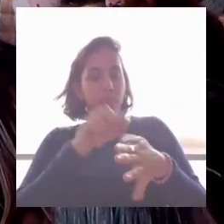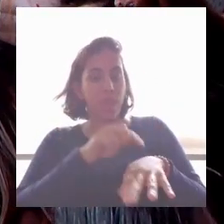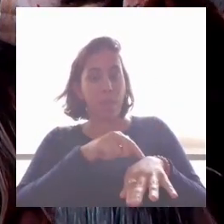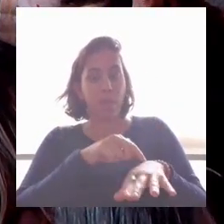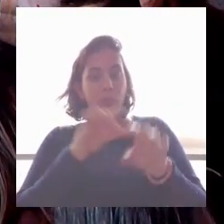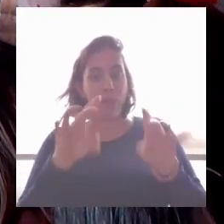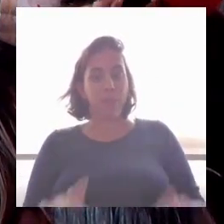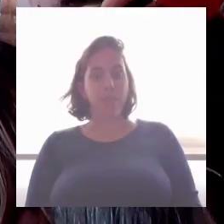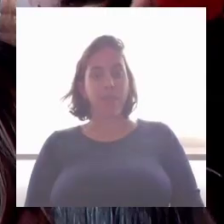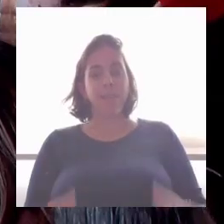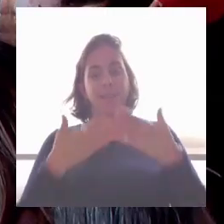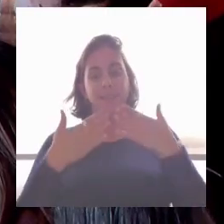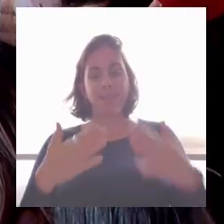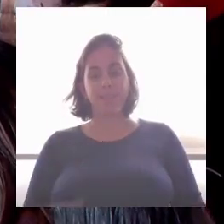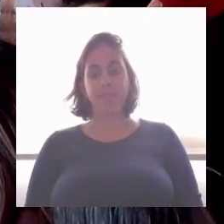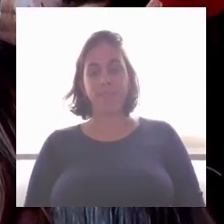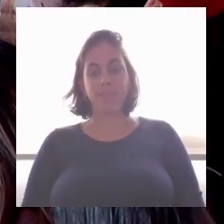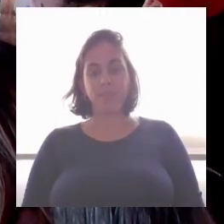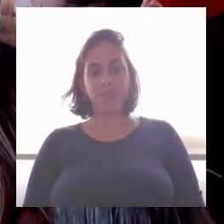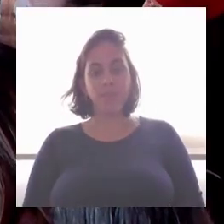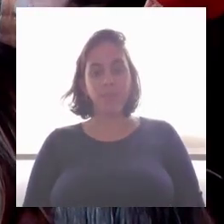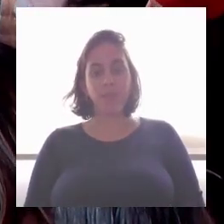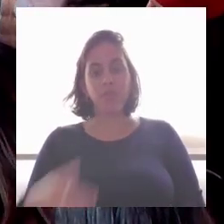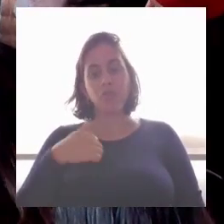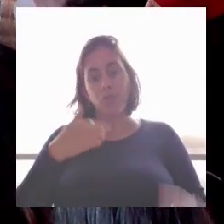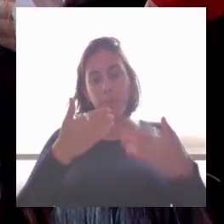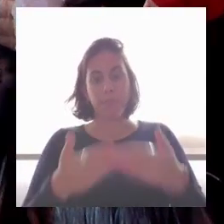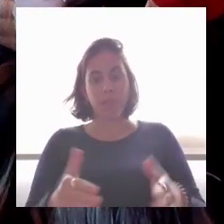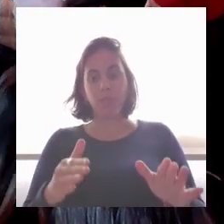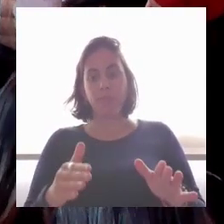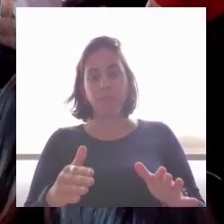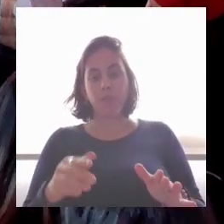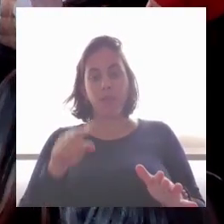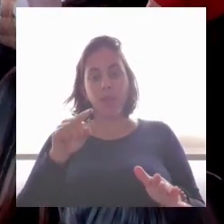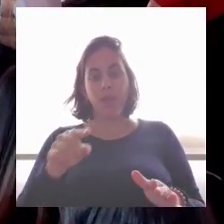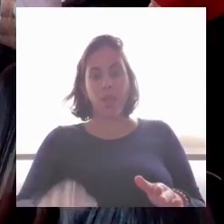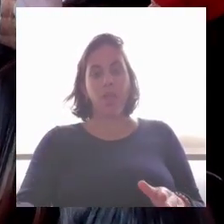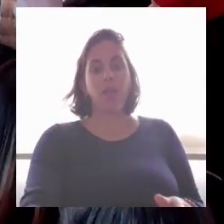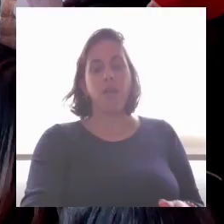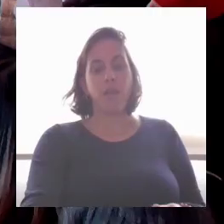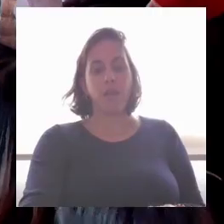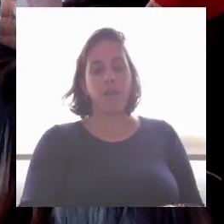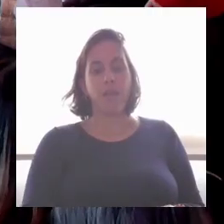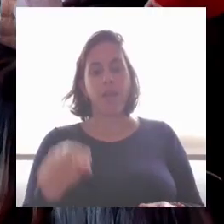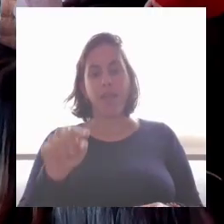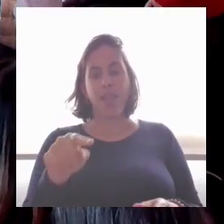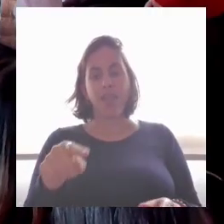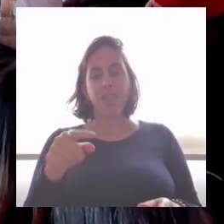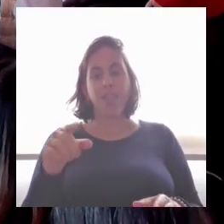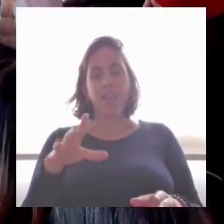Gracias. Bueno, empiezo yo. Dale, seguimos mismo. Escribí porque es de formación de profesión. Sí, sí. Como toda maestra